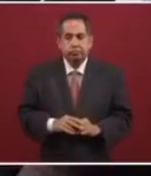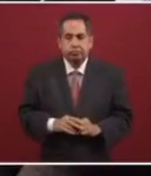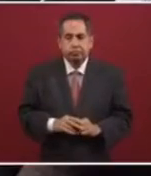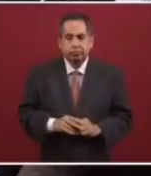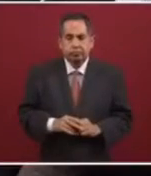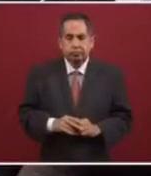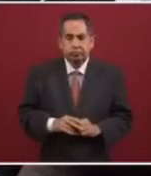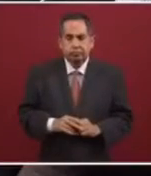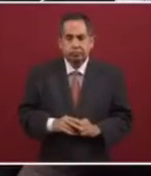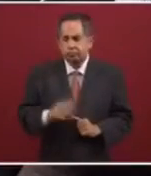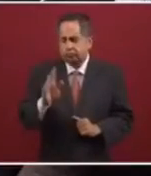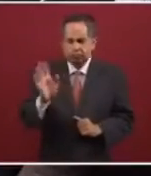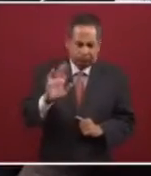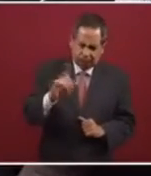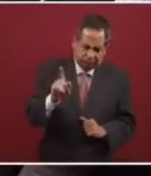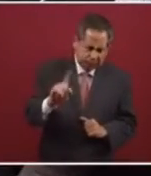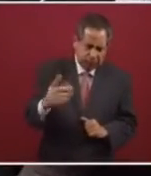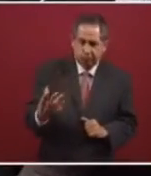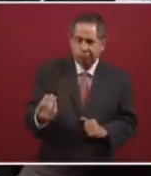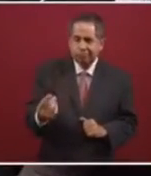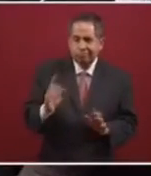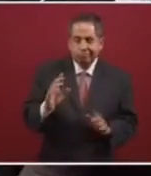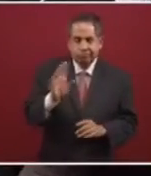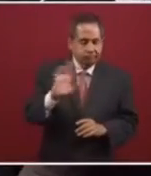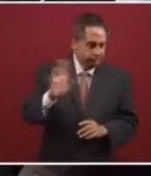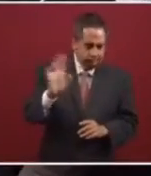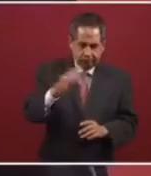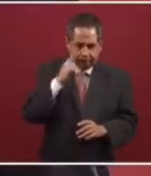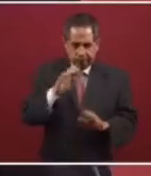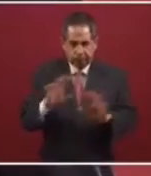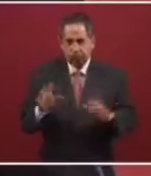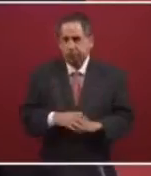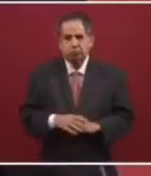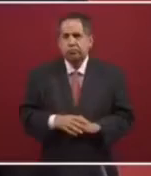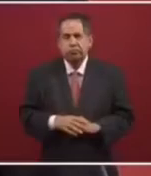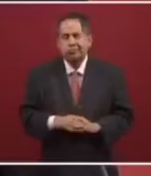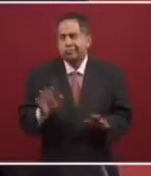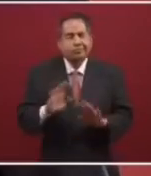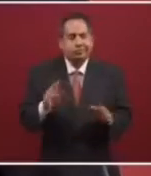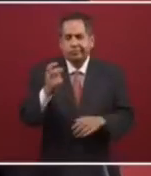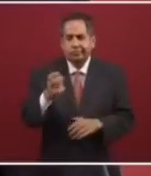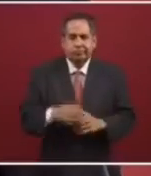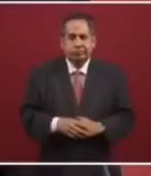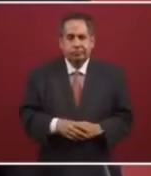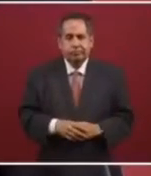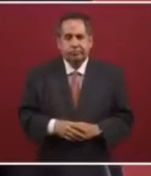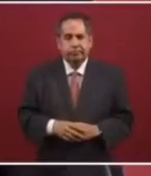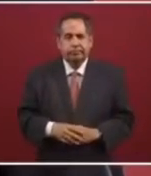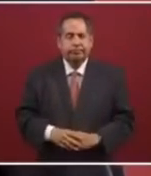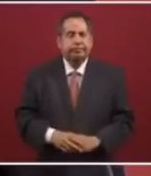para el IMER? No. Miren, eso.